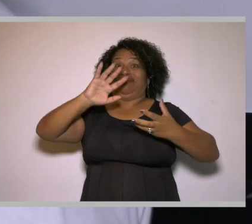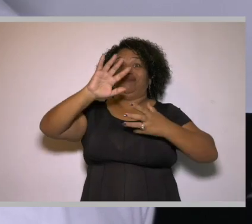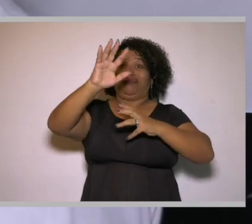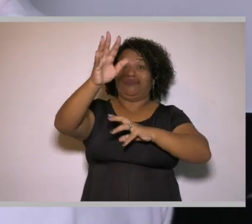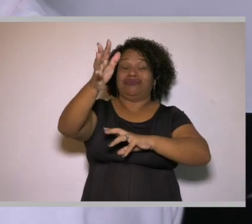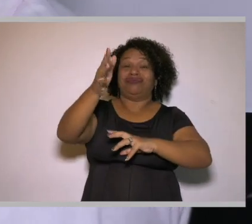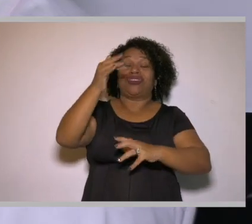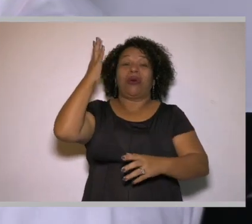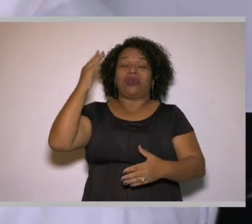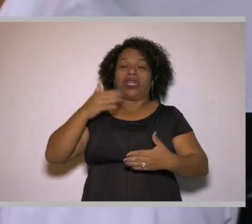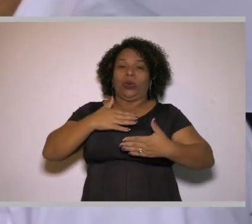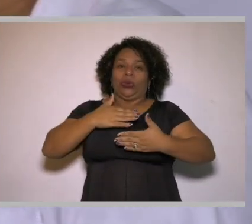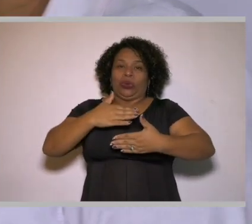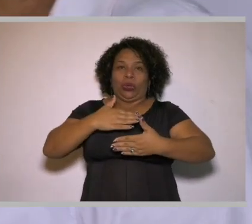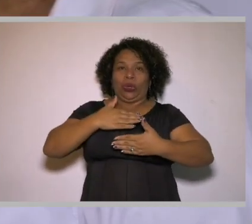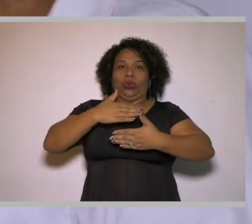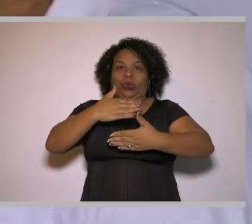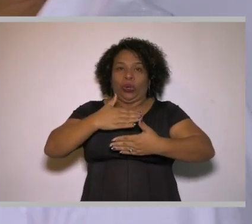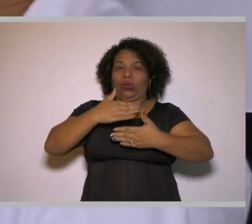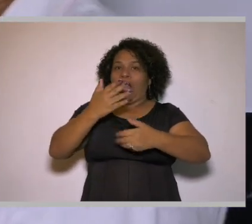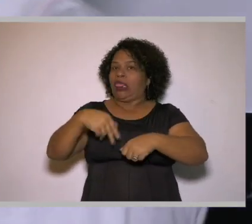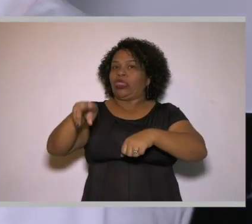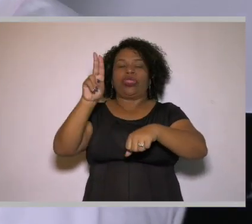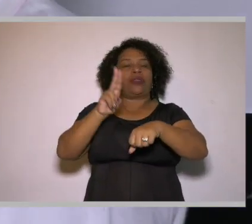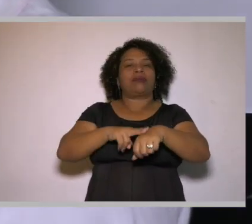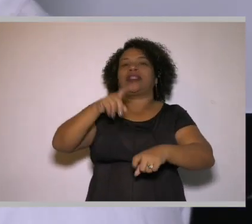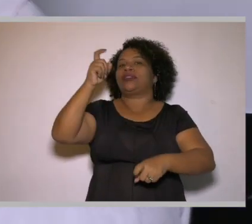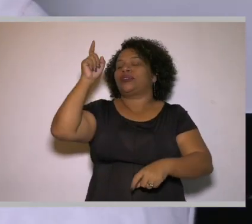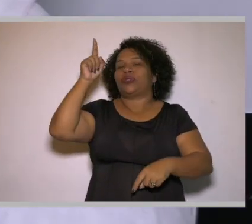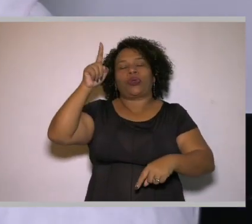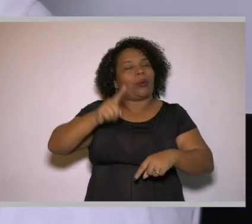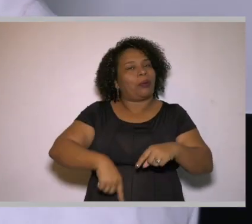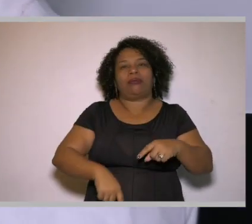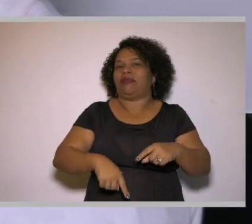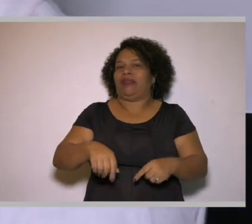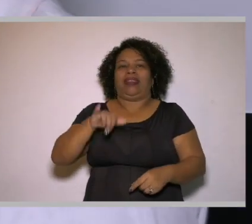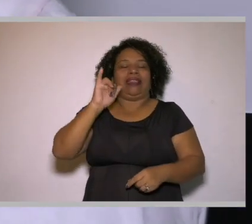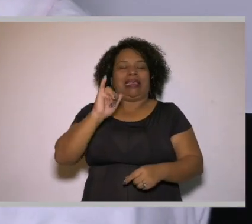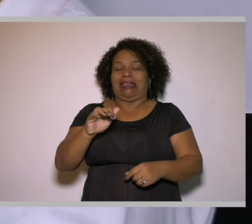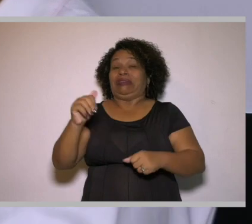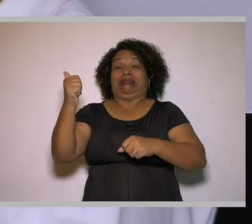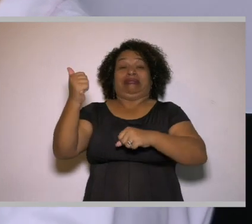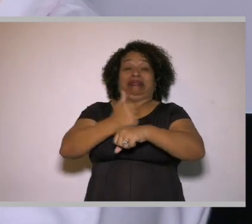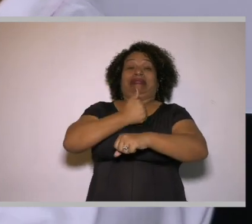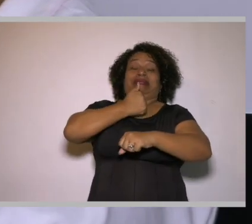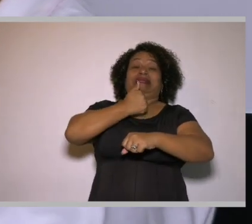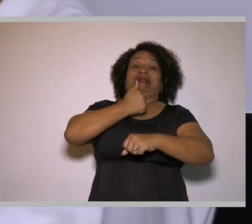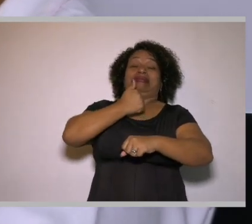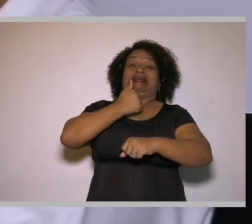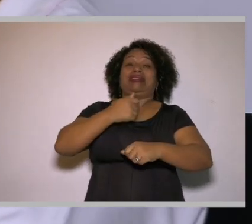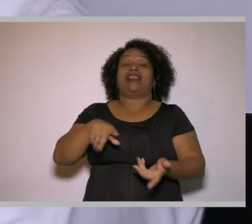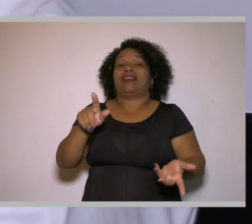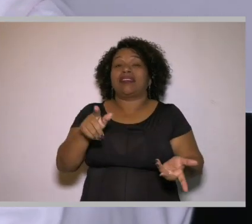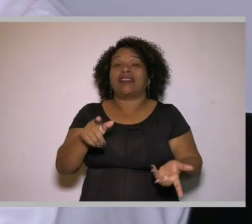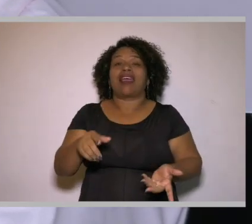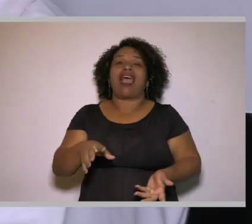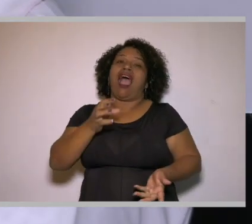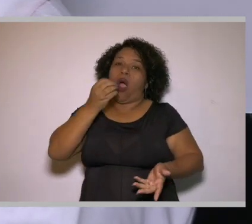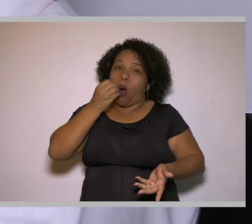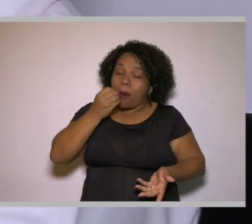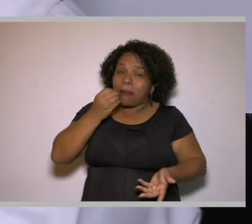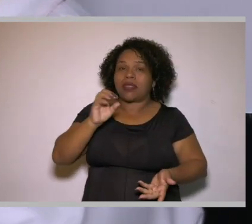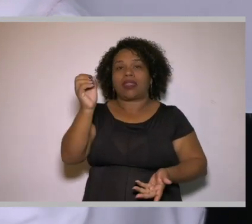broncoaspiración y la broncoaspiración es fatal para el manejo del paciente porque va a caer alimento o jugo